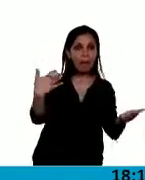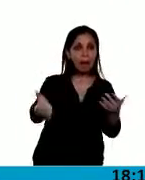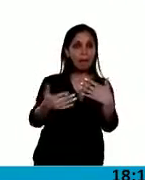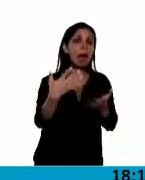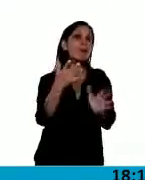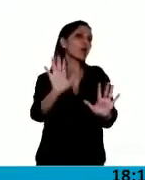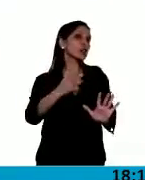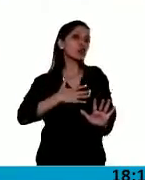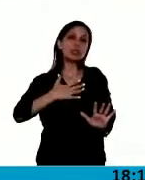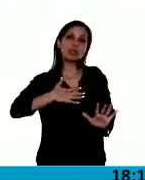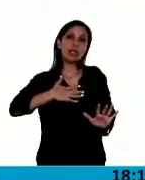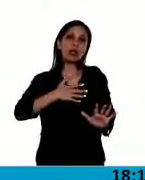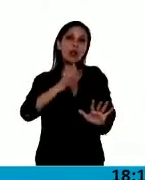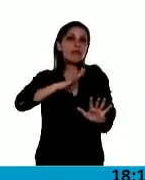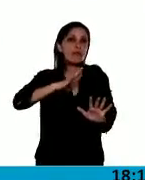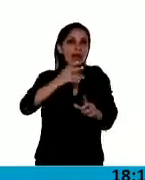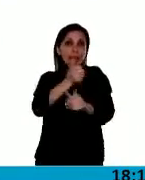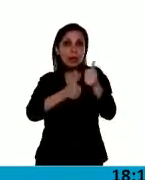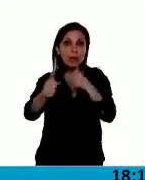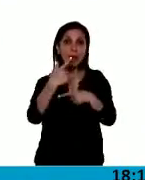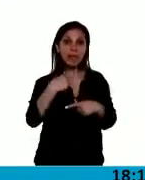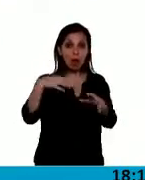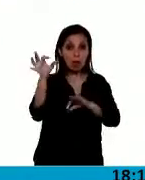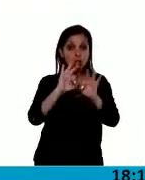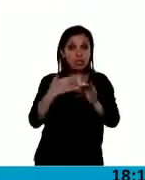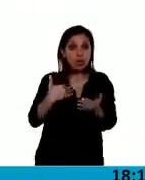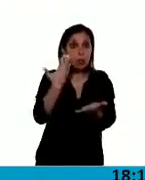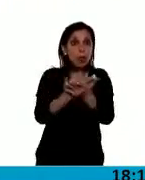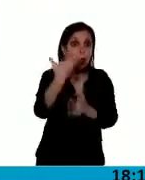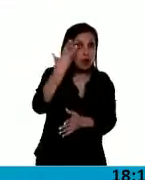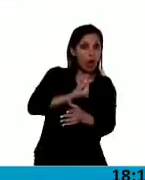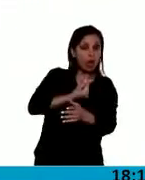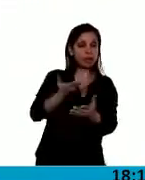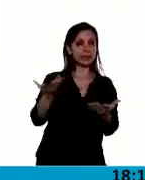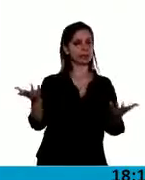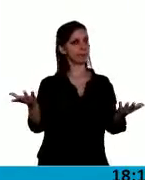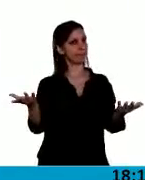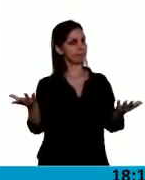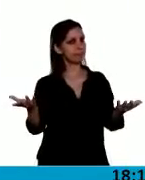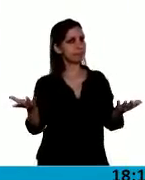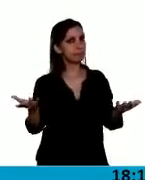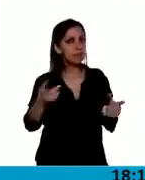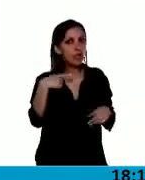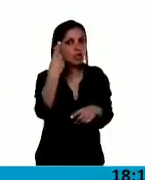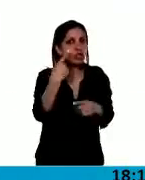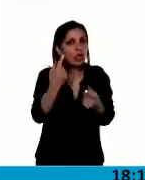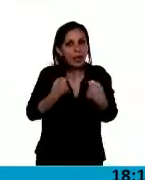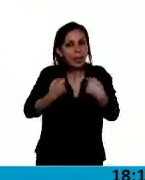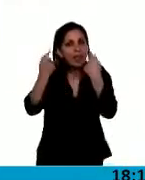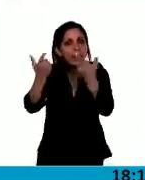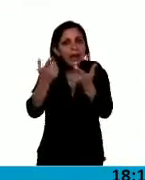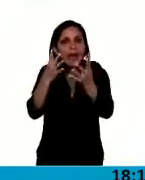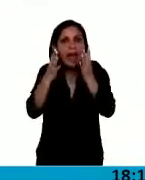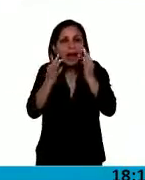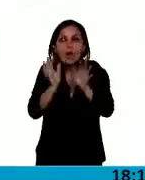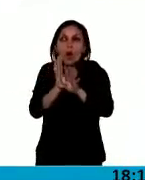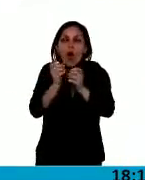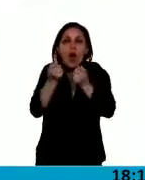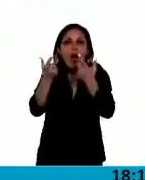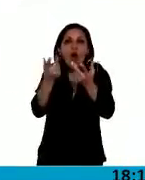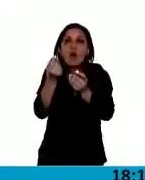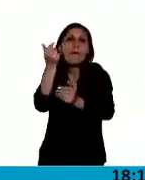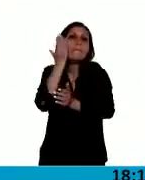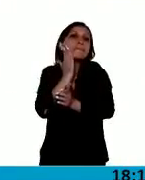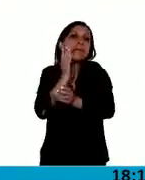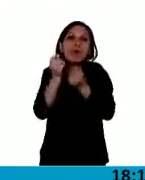y de sensibilidad que hayan rechazado este proyecto. Lo que teníamos que hacer era darles una señal de que nos importan.